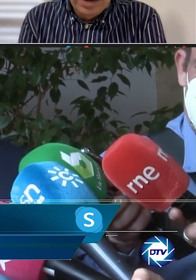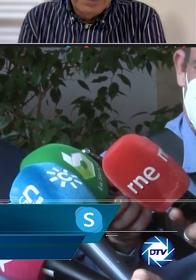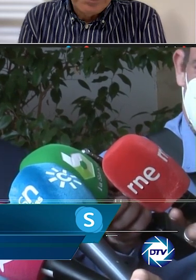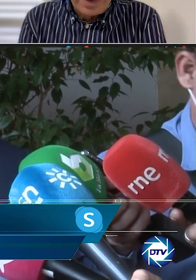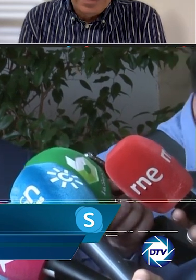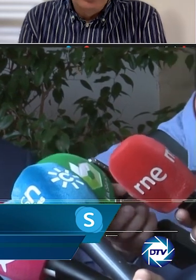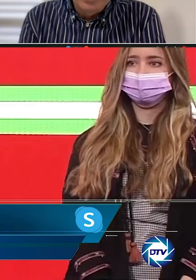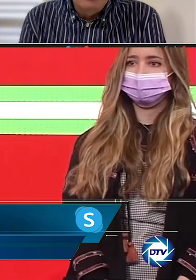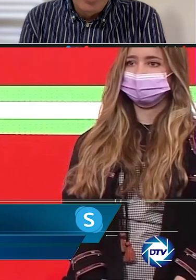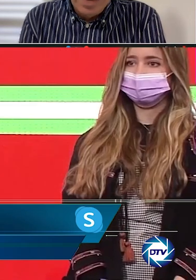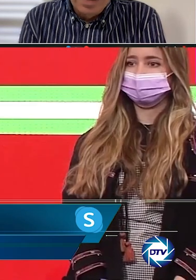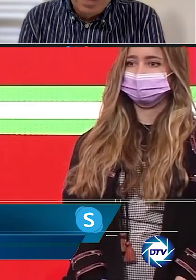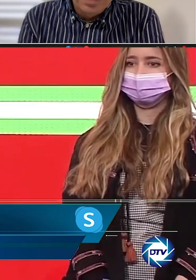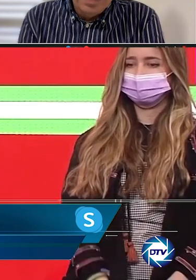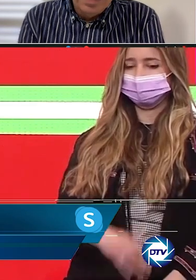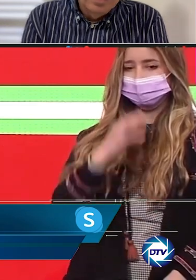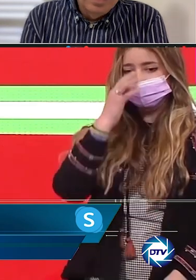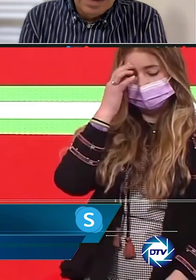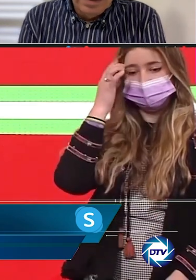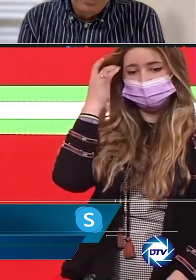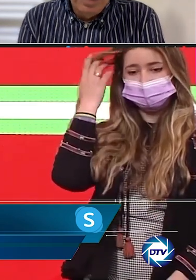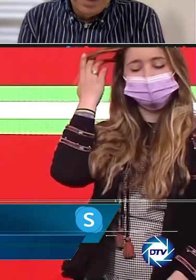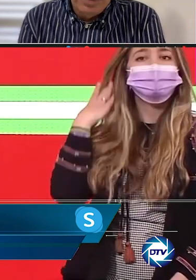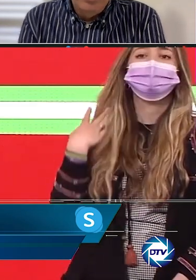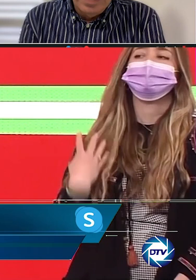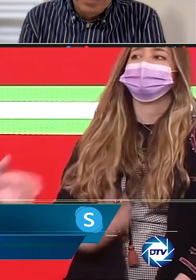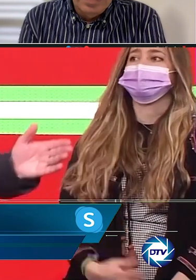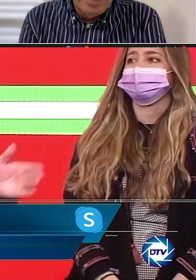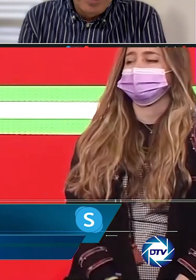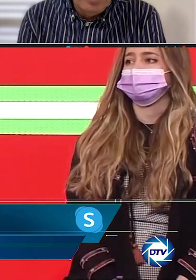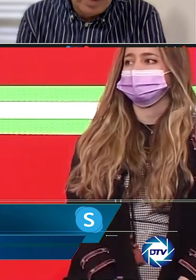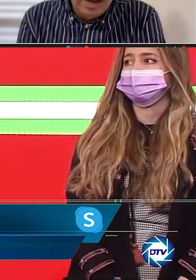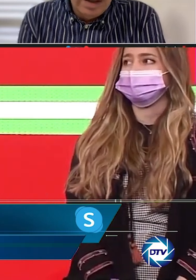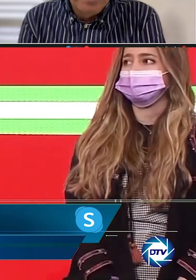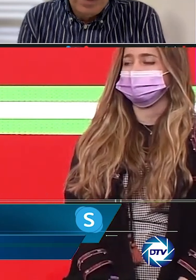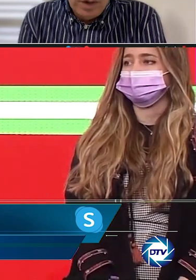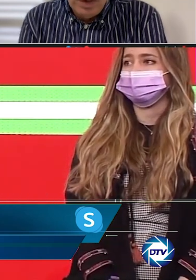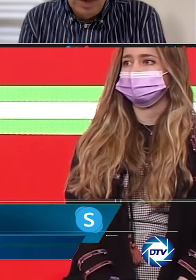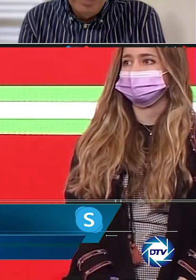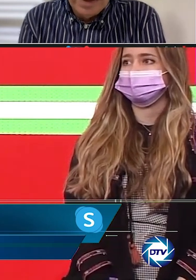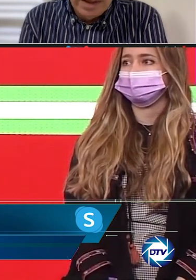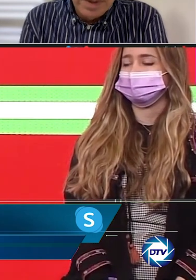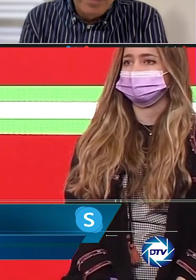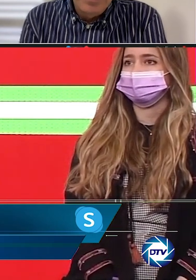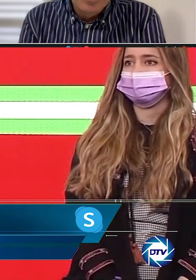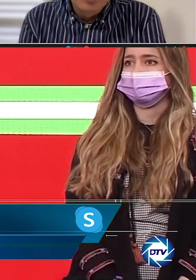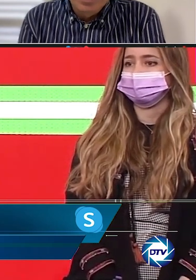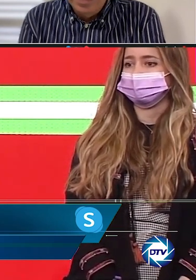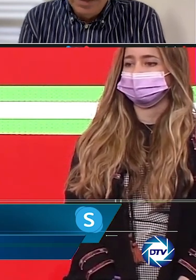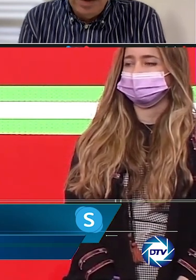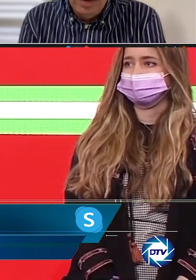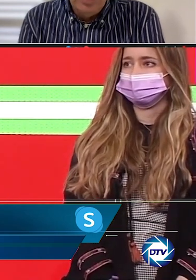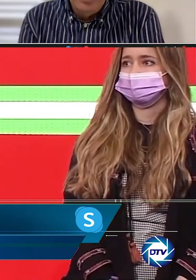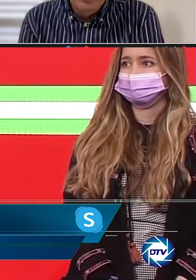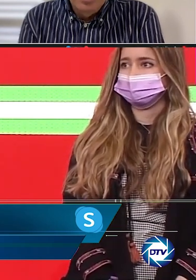pues es que lo tiene muy mal el candidato del Partido Socialista. Primero porque él no es un hombre que en principio pues